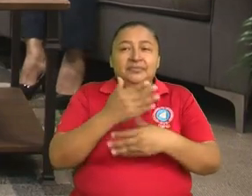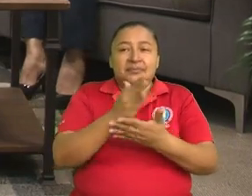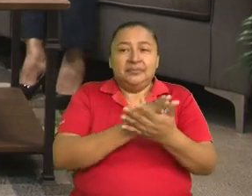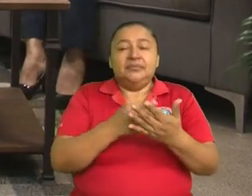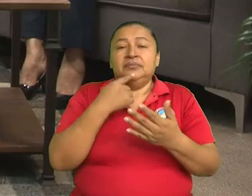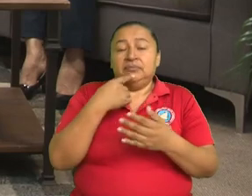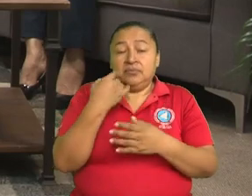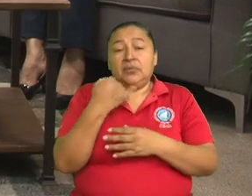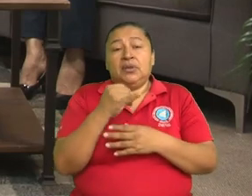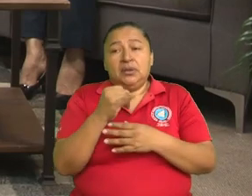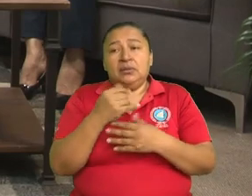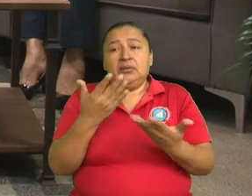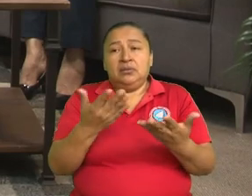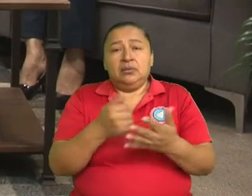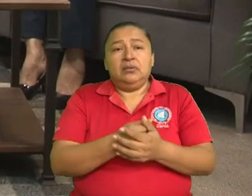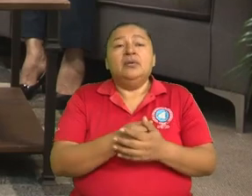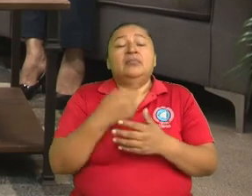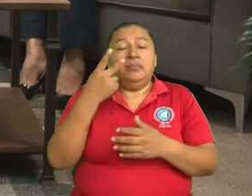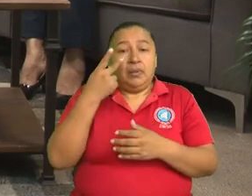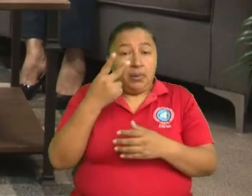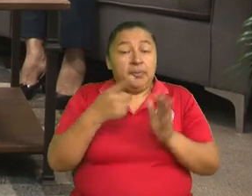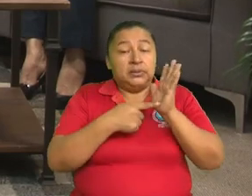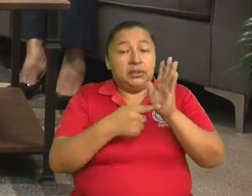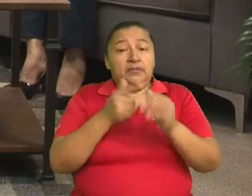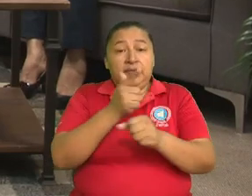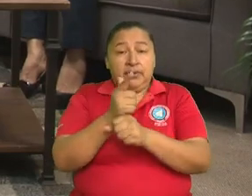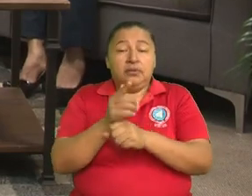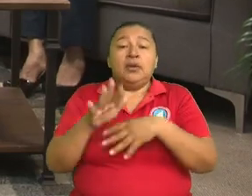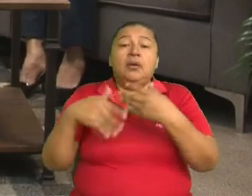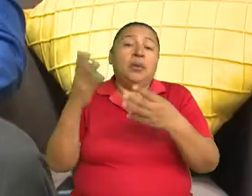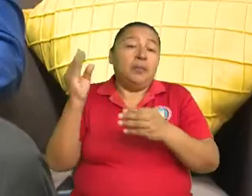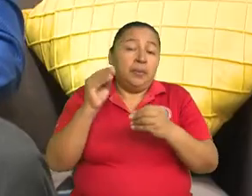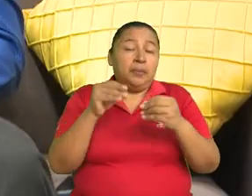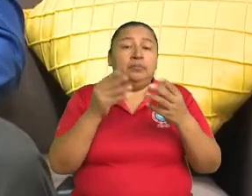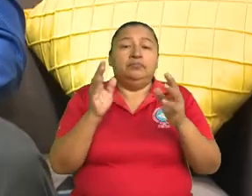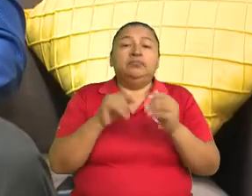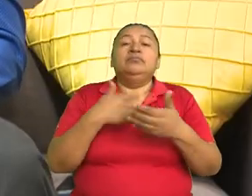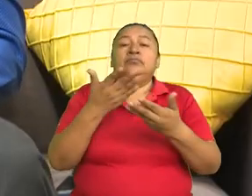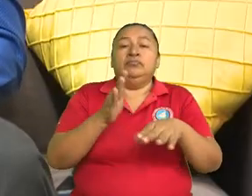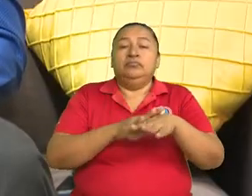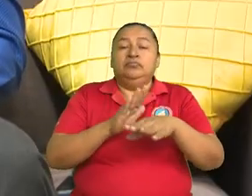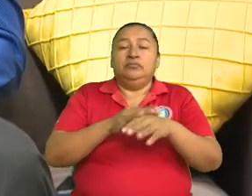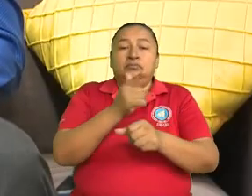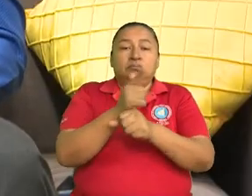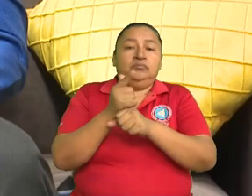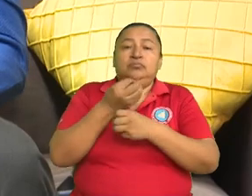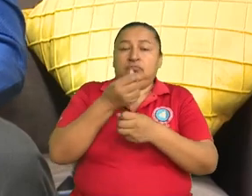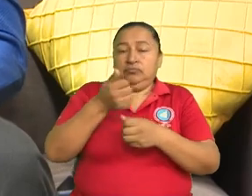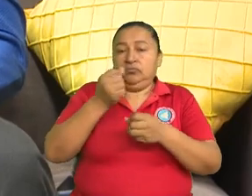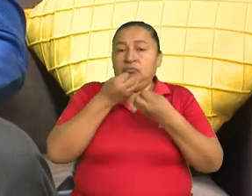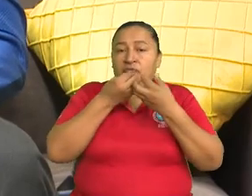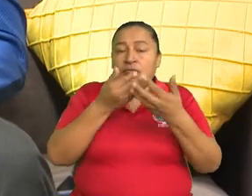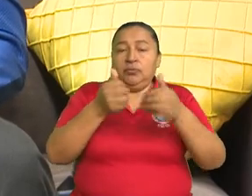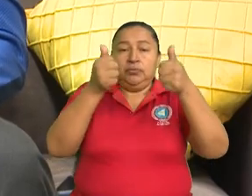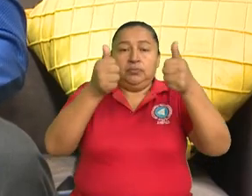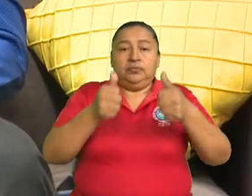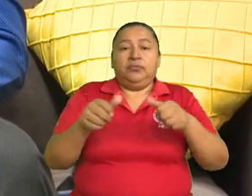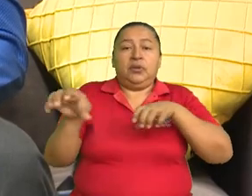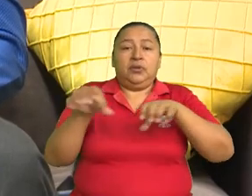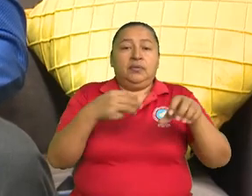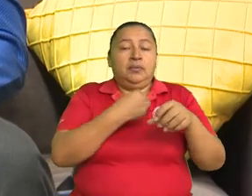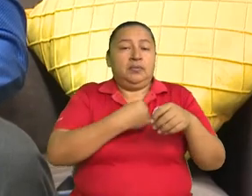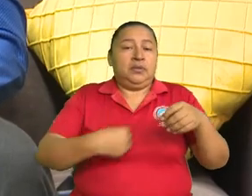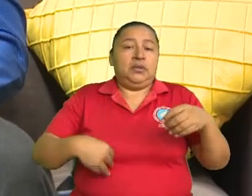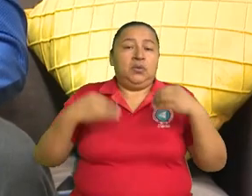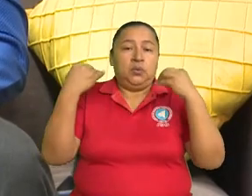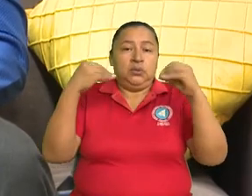detalles. Sí, efectivamente, vamos a presentarlo y después escuchamos su comentario. Adelante, por favor, con la nota informativa respecto a las actividades del Ministerio